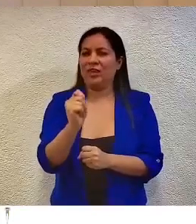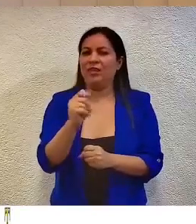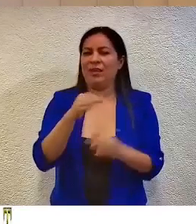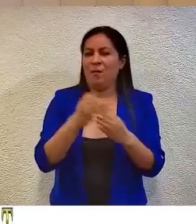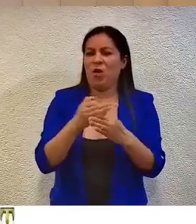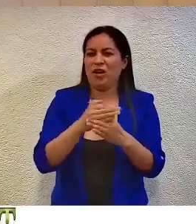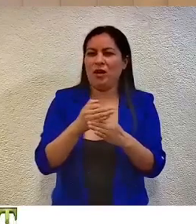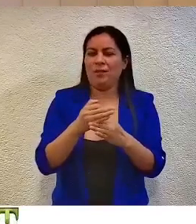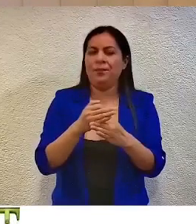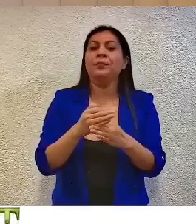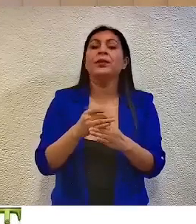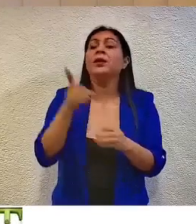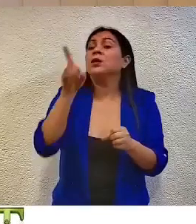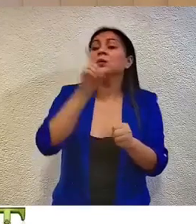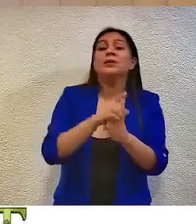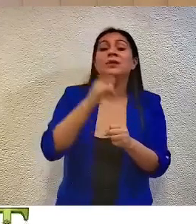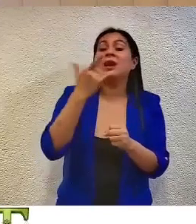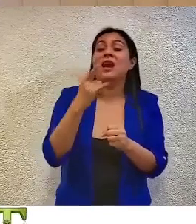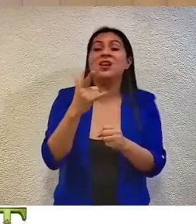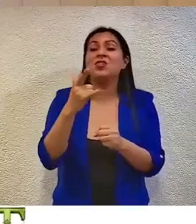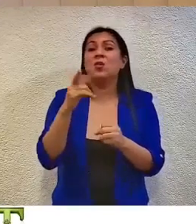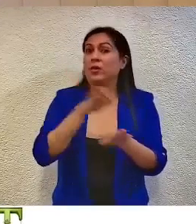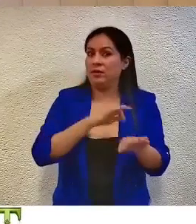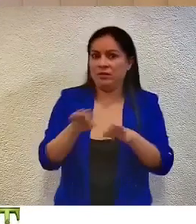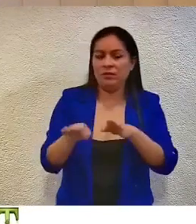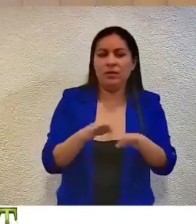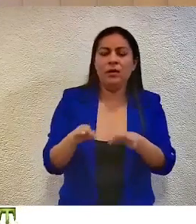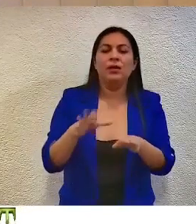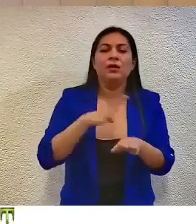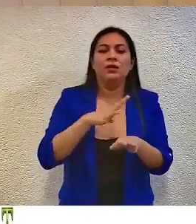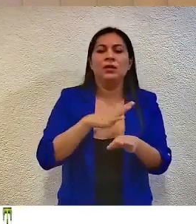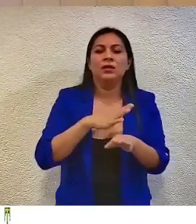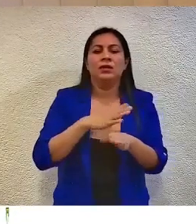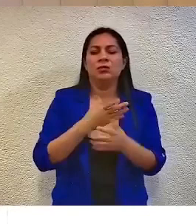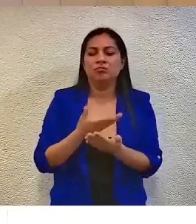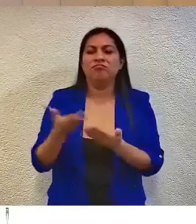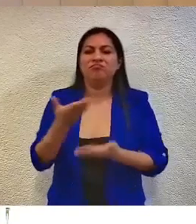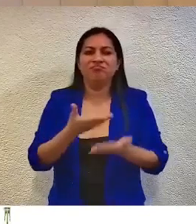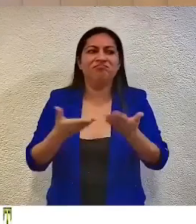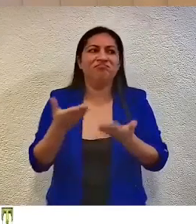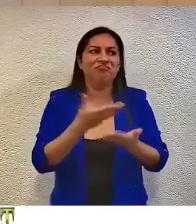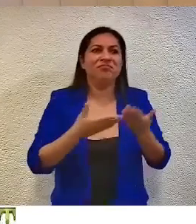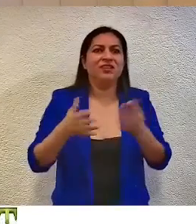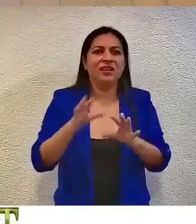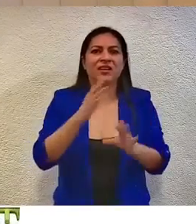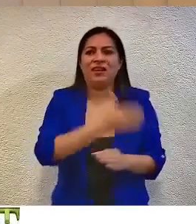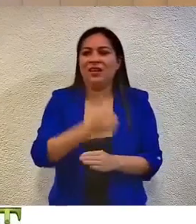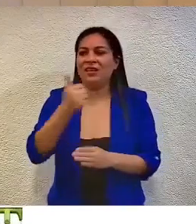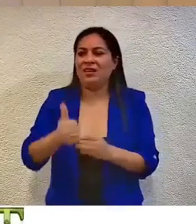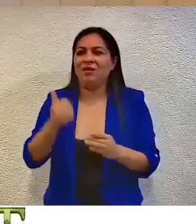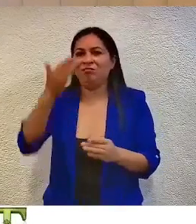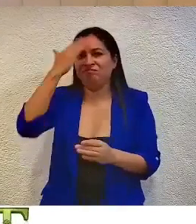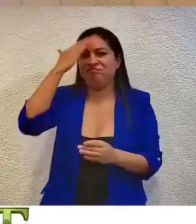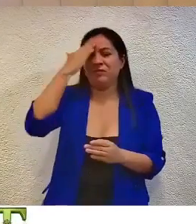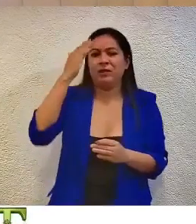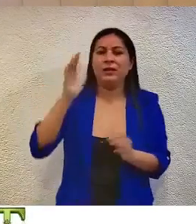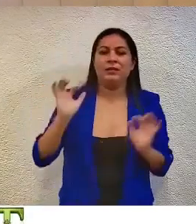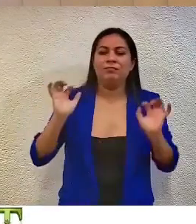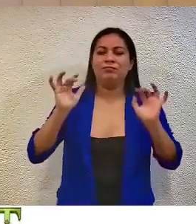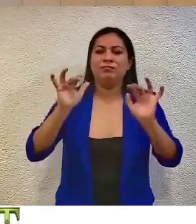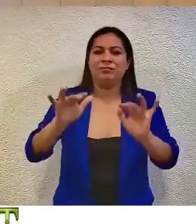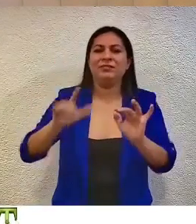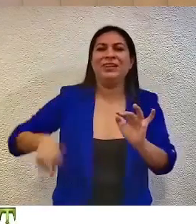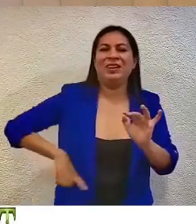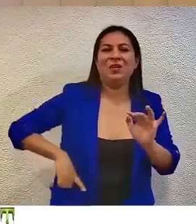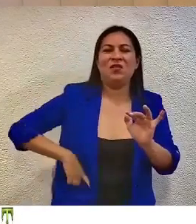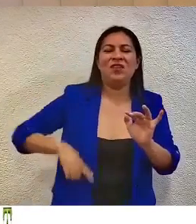Morena, en un día y hora hábil o laborable, tomando en cuenta la distribución de competencias, la supuesta asistencia de la gobernadora del